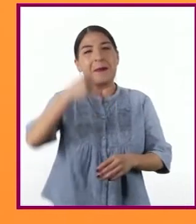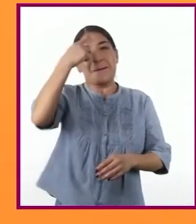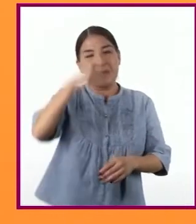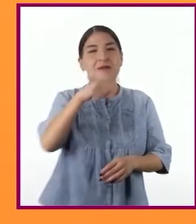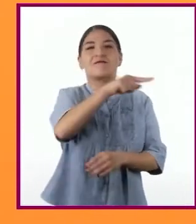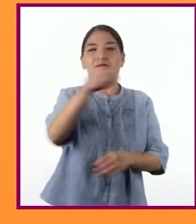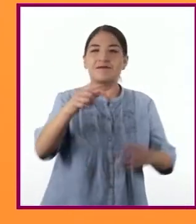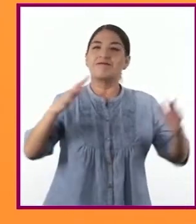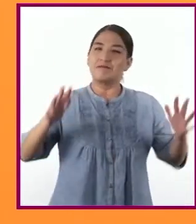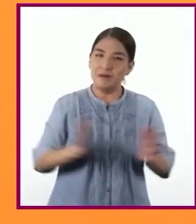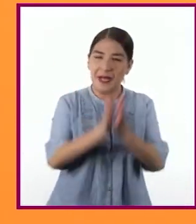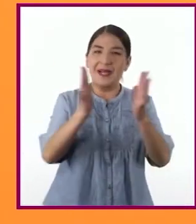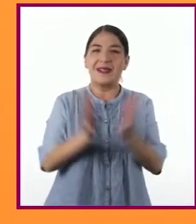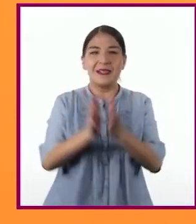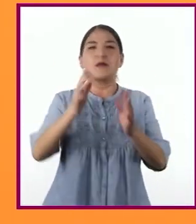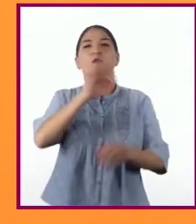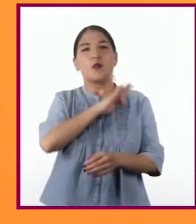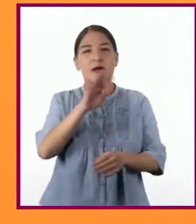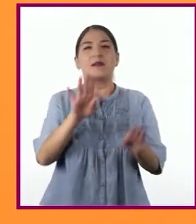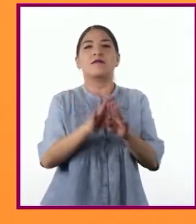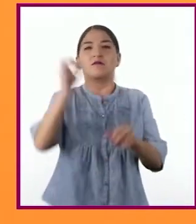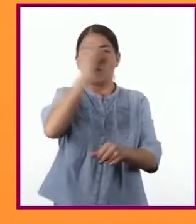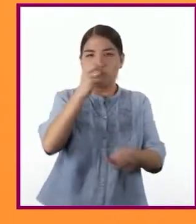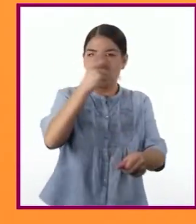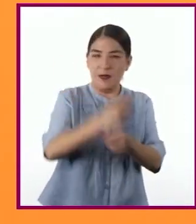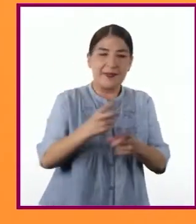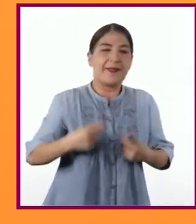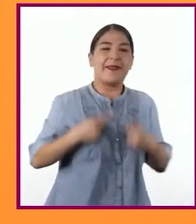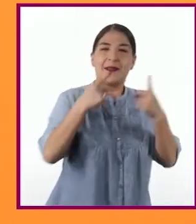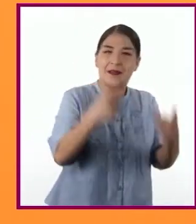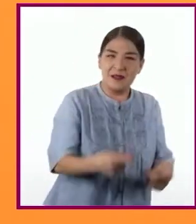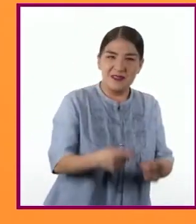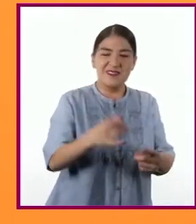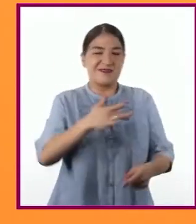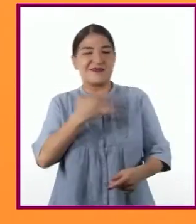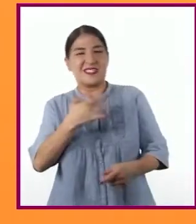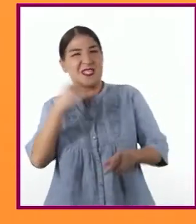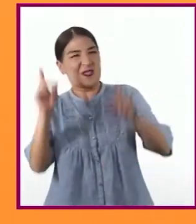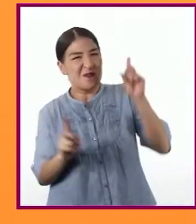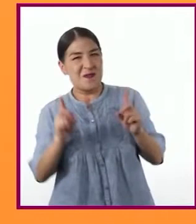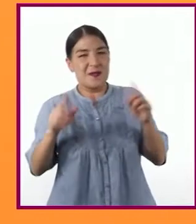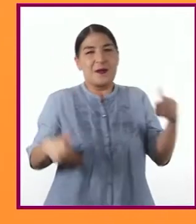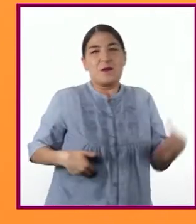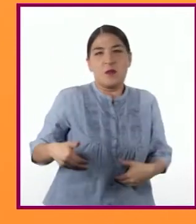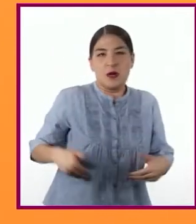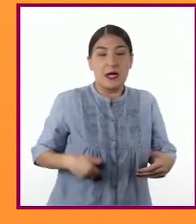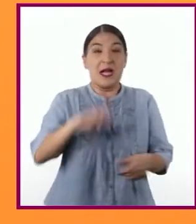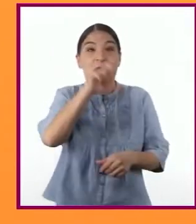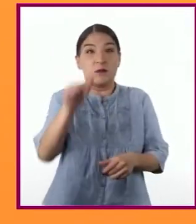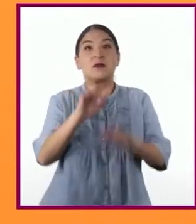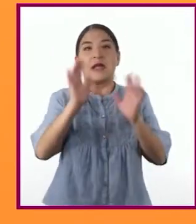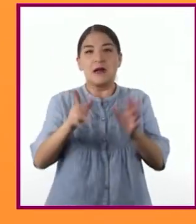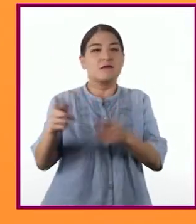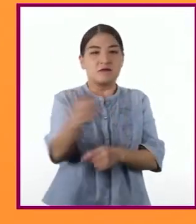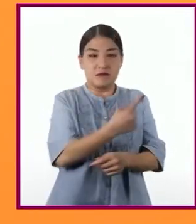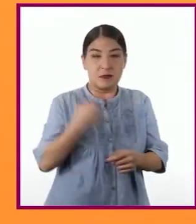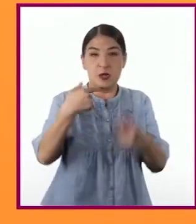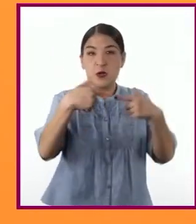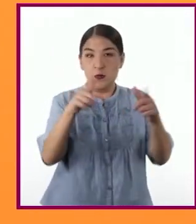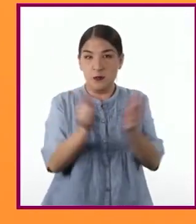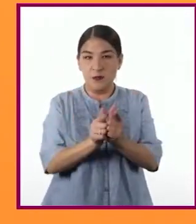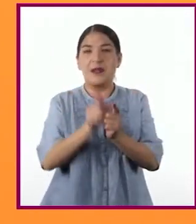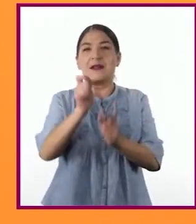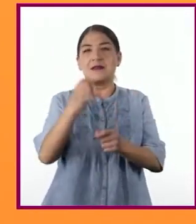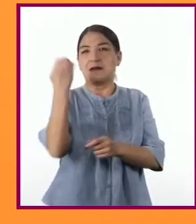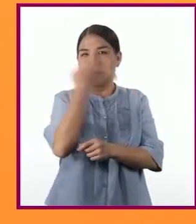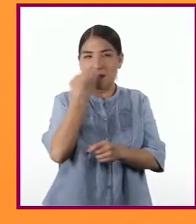su participación donde puedan aportar sus puntos de vista, inquietudes y llegar a consensos entre los integrantes de la